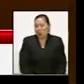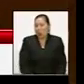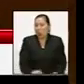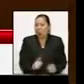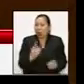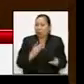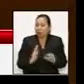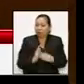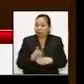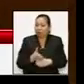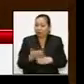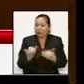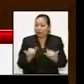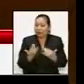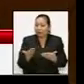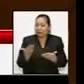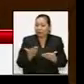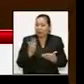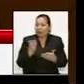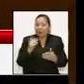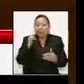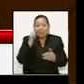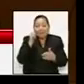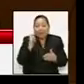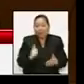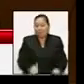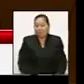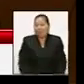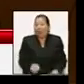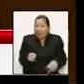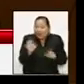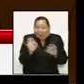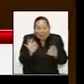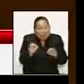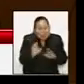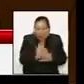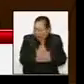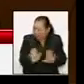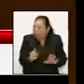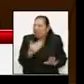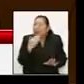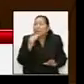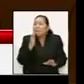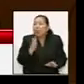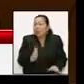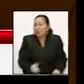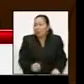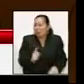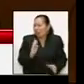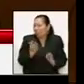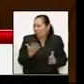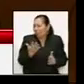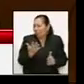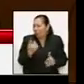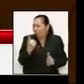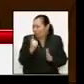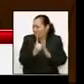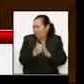en el momento de entrar. En ese momento recibo la orden, filma. En ese momento, nada más. ¿Quién le dio y la eso, orden? Y eso duró un espacio